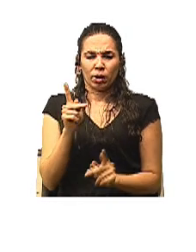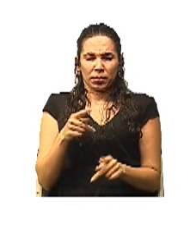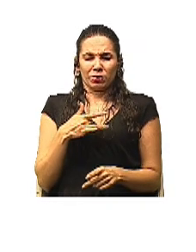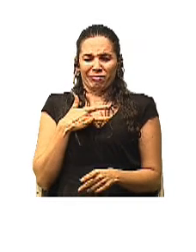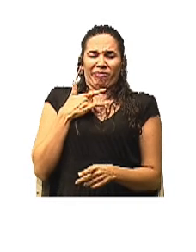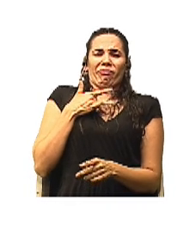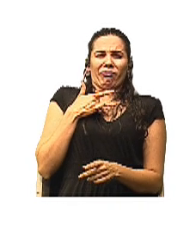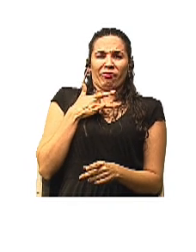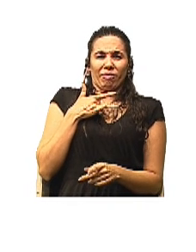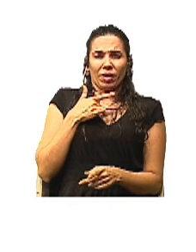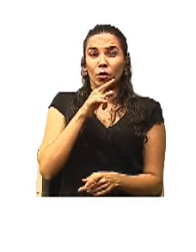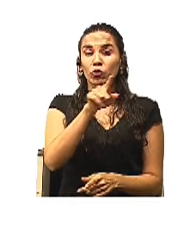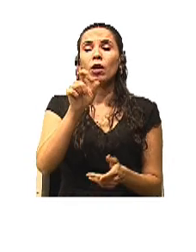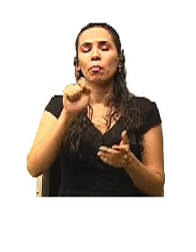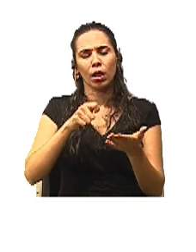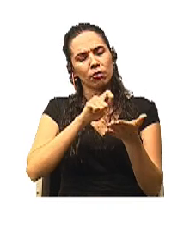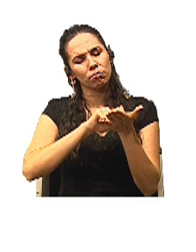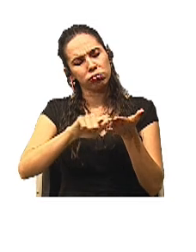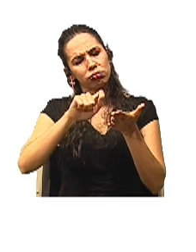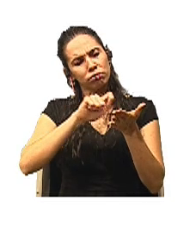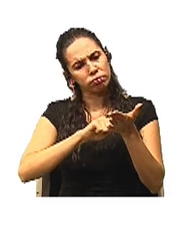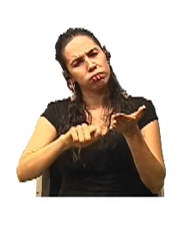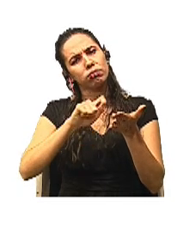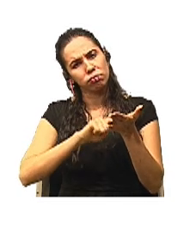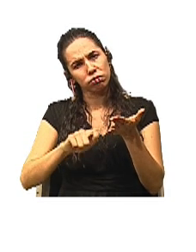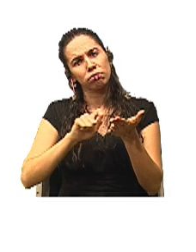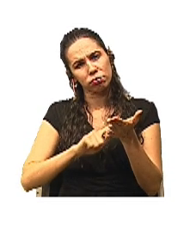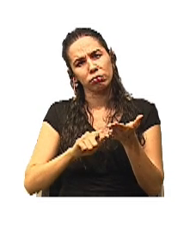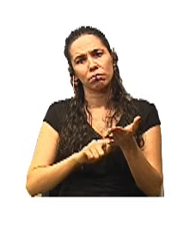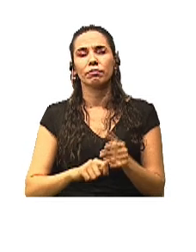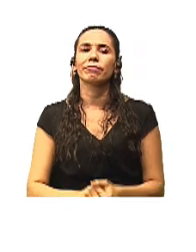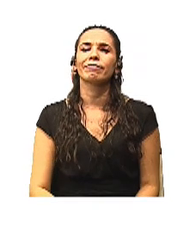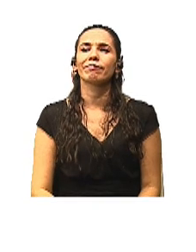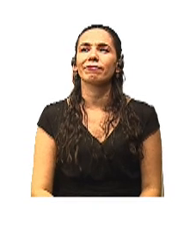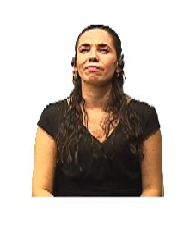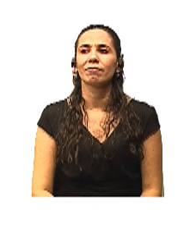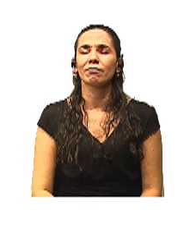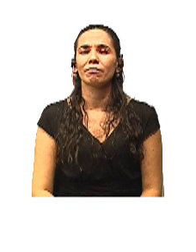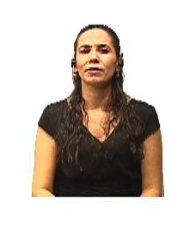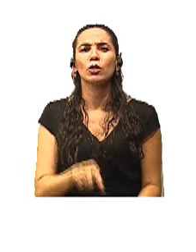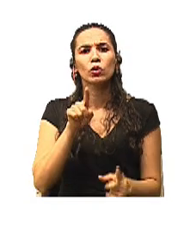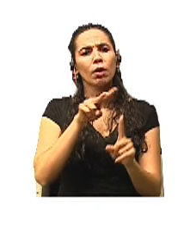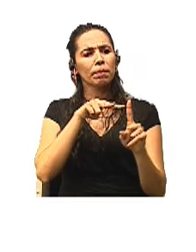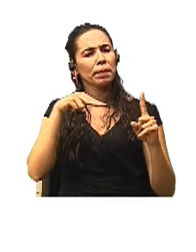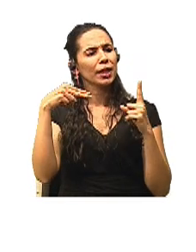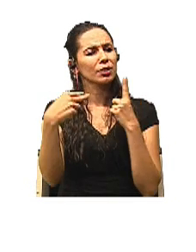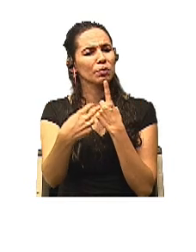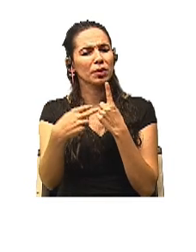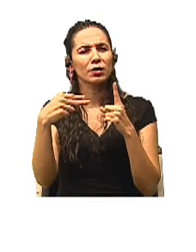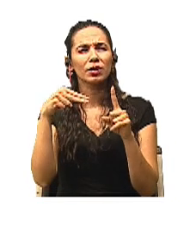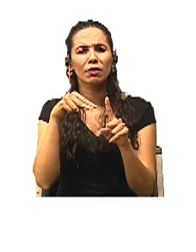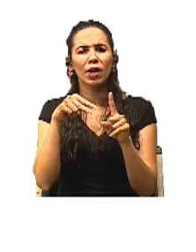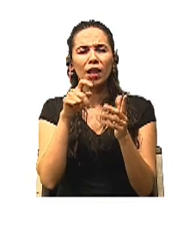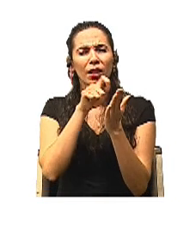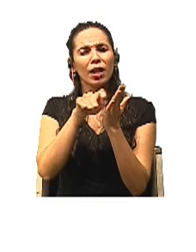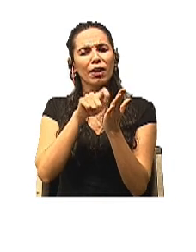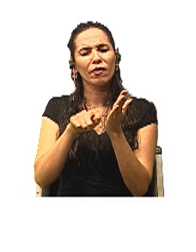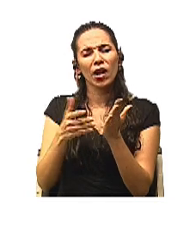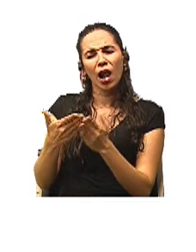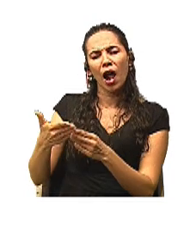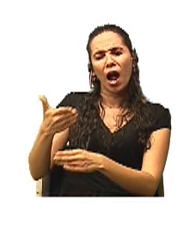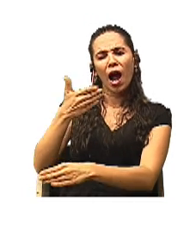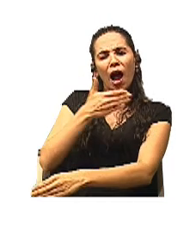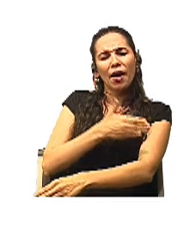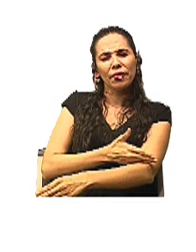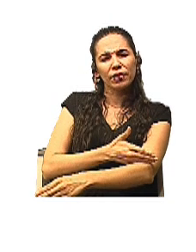Bueno, todo eso lo pueden ir anotando en su bitácora. ¿Qué perspectiva tenía de la literatura antes y